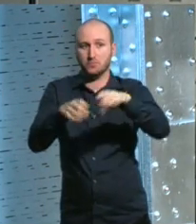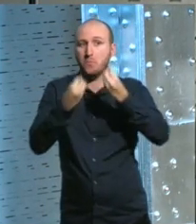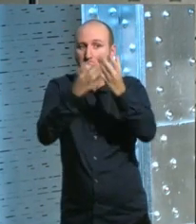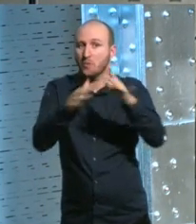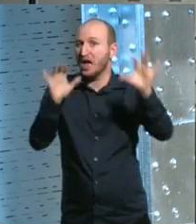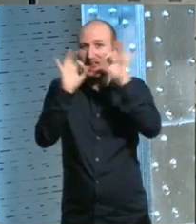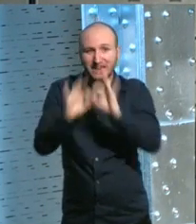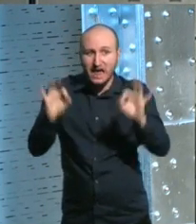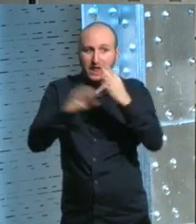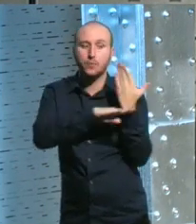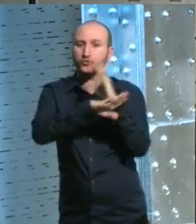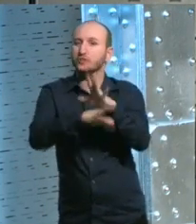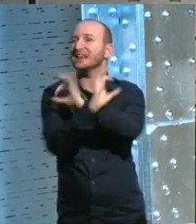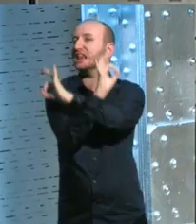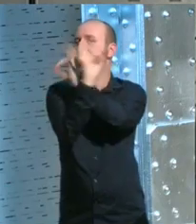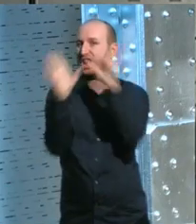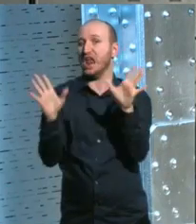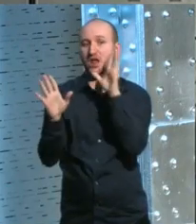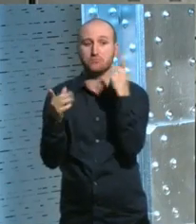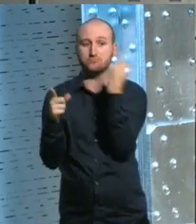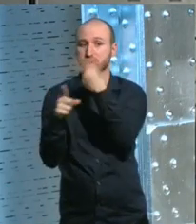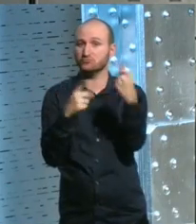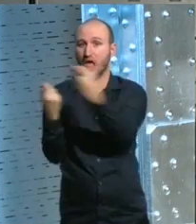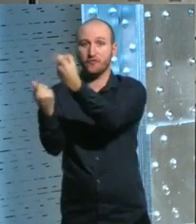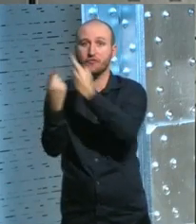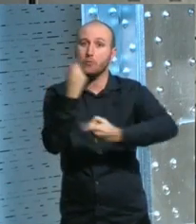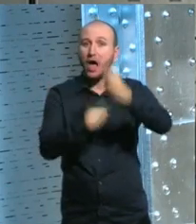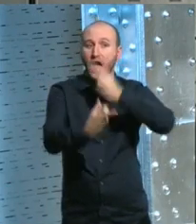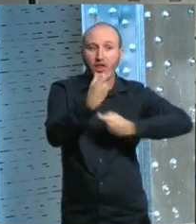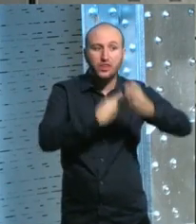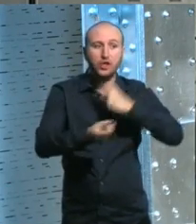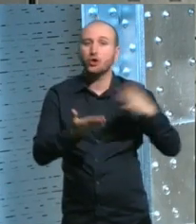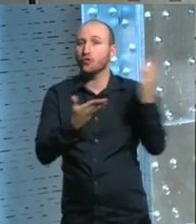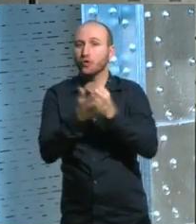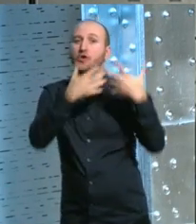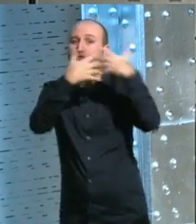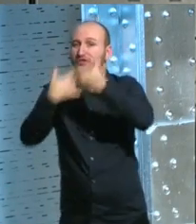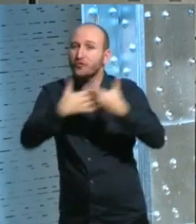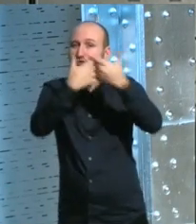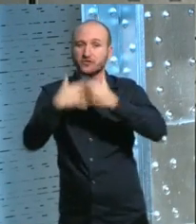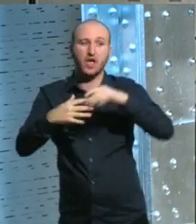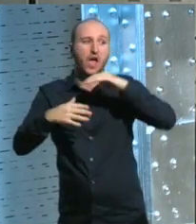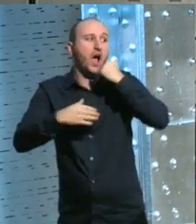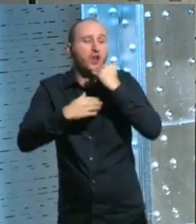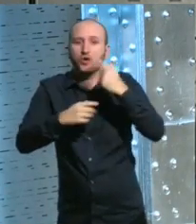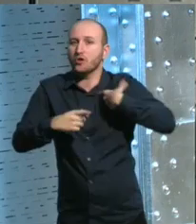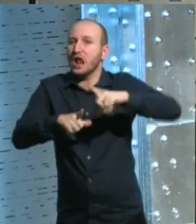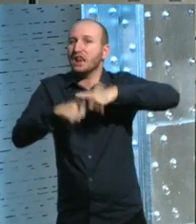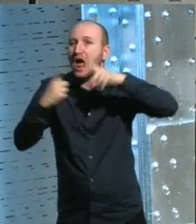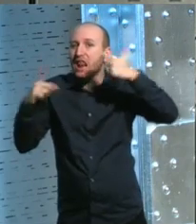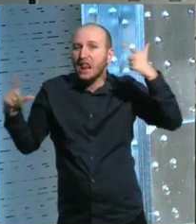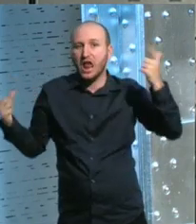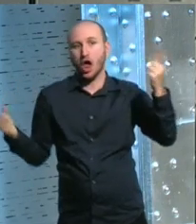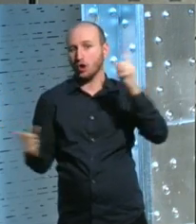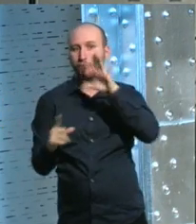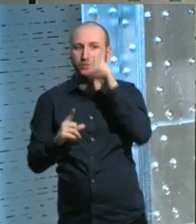muy clara. Toda la información que tenemos nos habla de Estados Unidos, no tengo por qué tratar de agregar algo más, por lo menos en